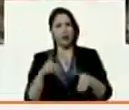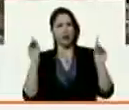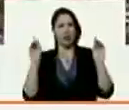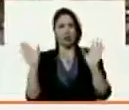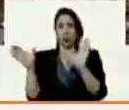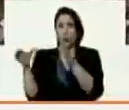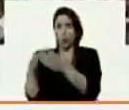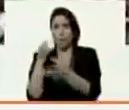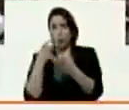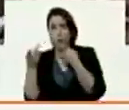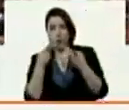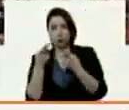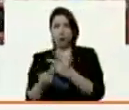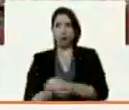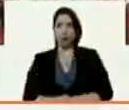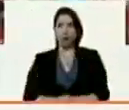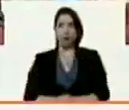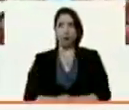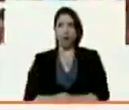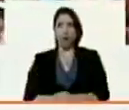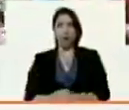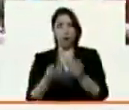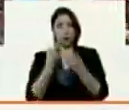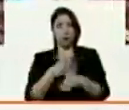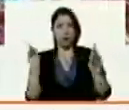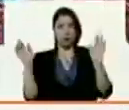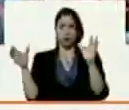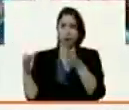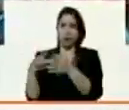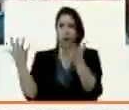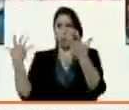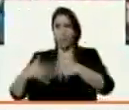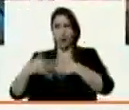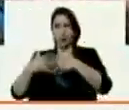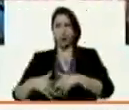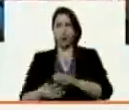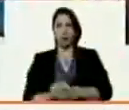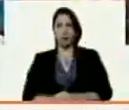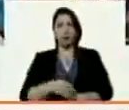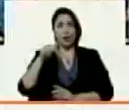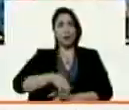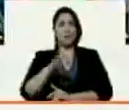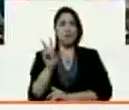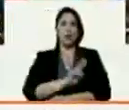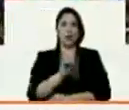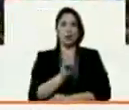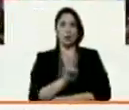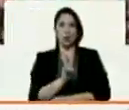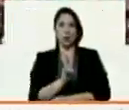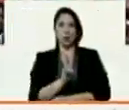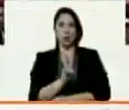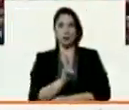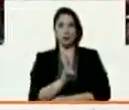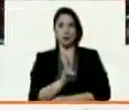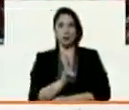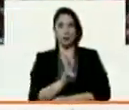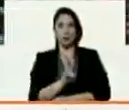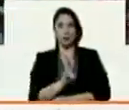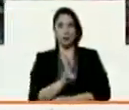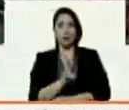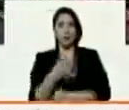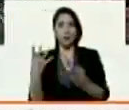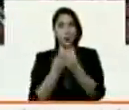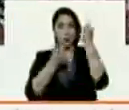grupos políticos, la democracia de los grupos empresariales. Aquí en Venezuela, con Hugo